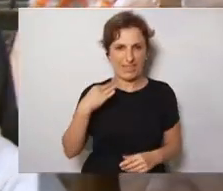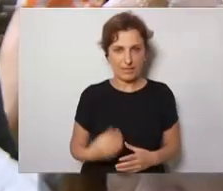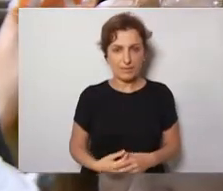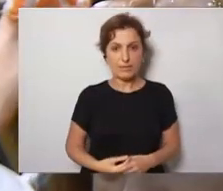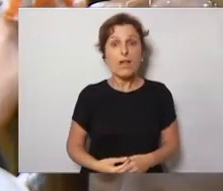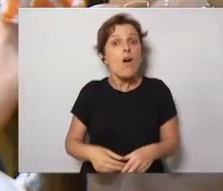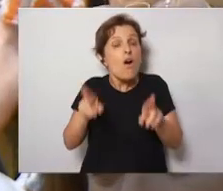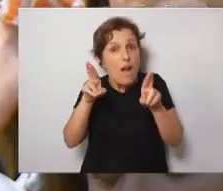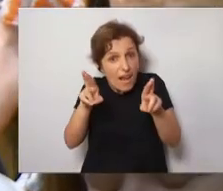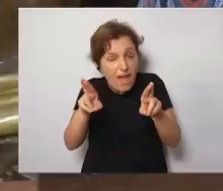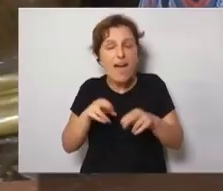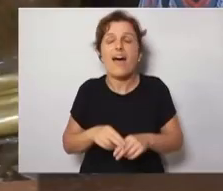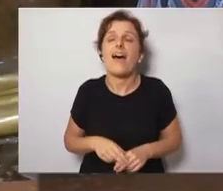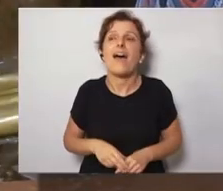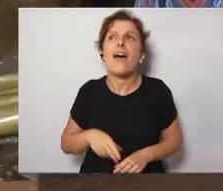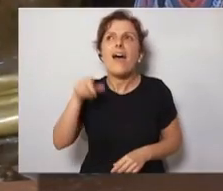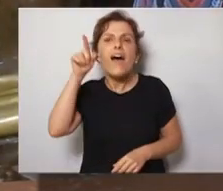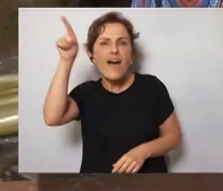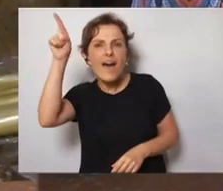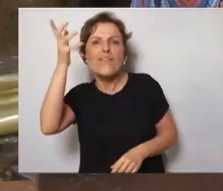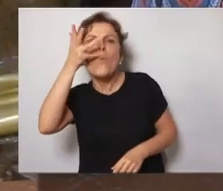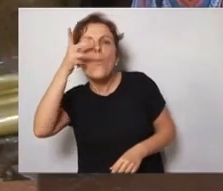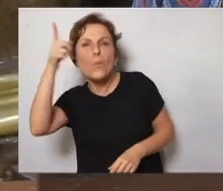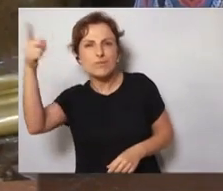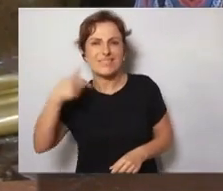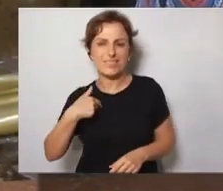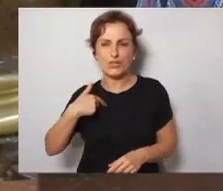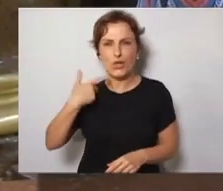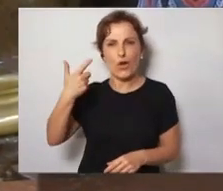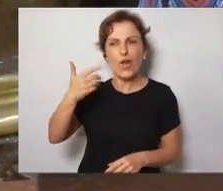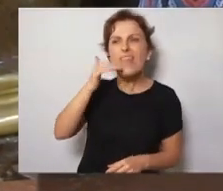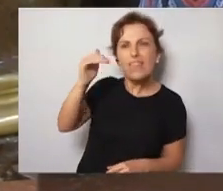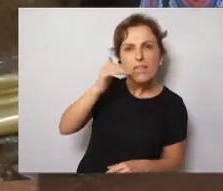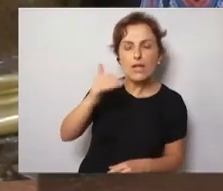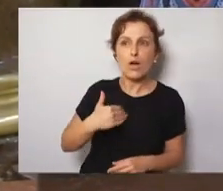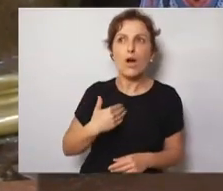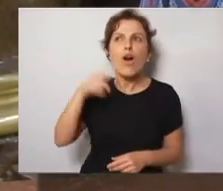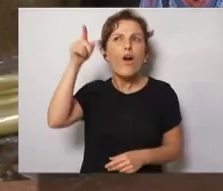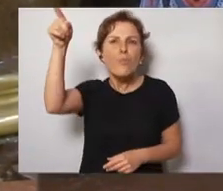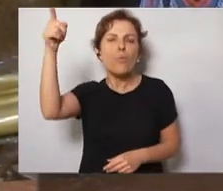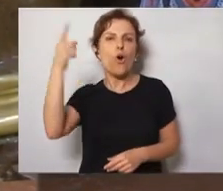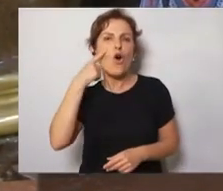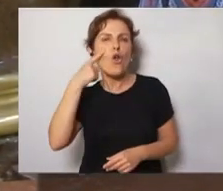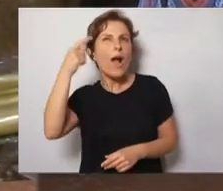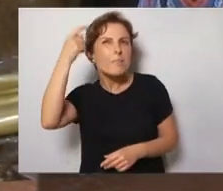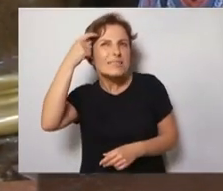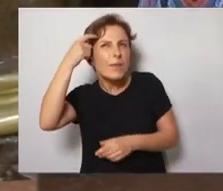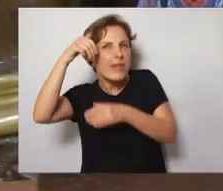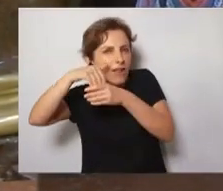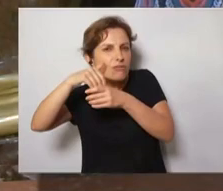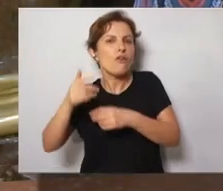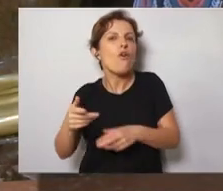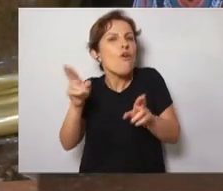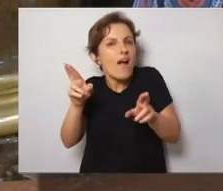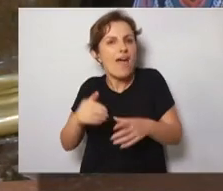ojalá sean de tu agrado las palabras de mi boca y lleguen hasta ti mis pensamientos señor